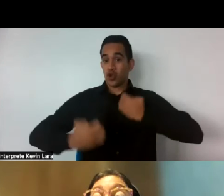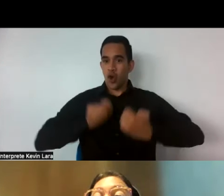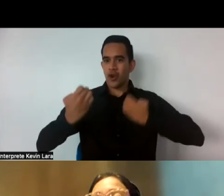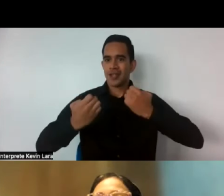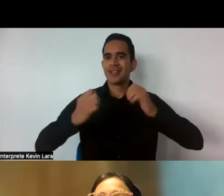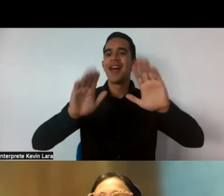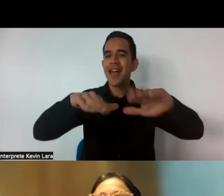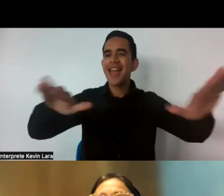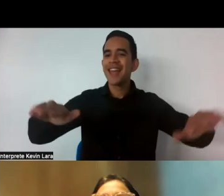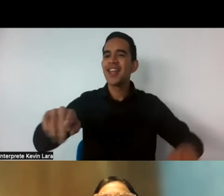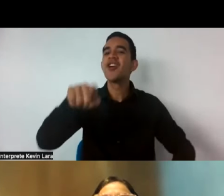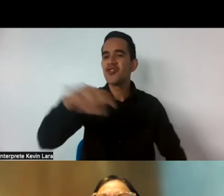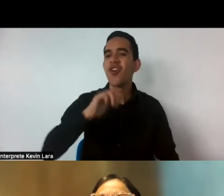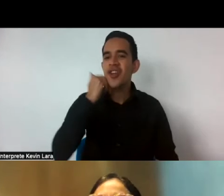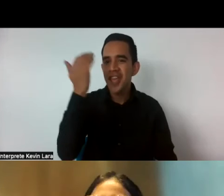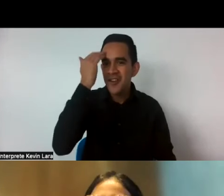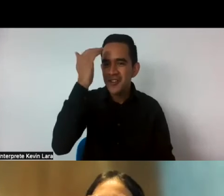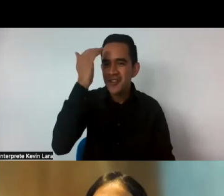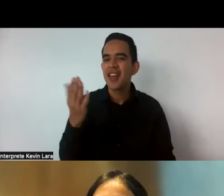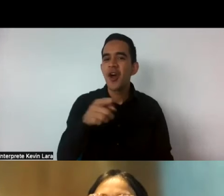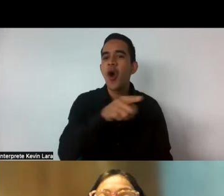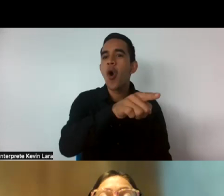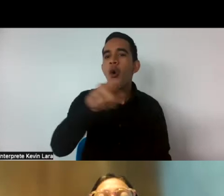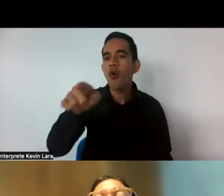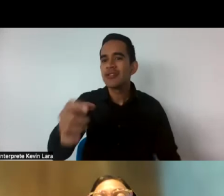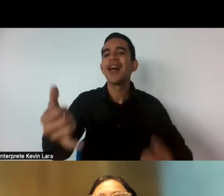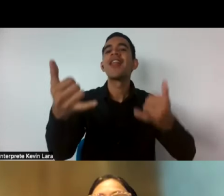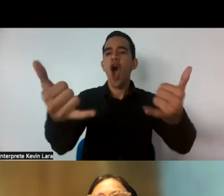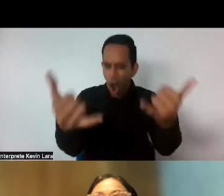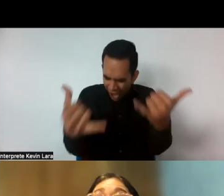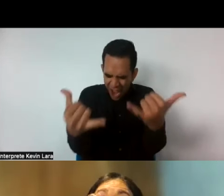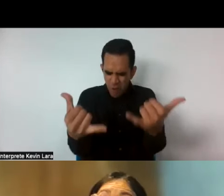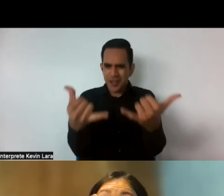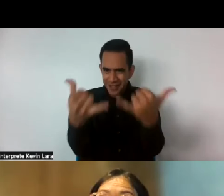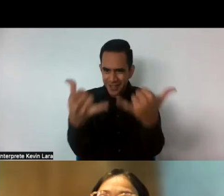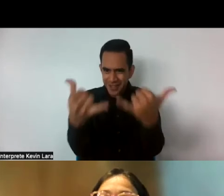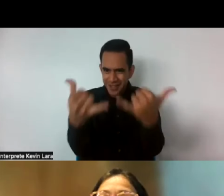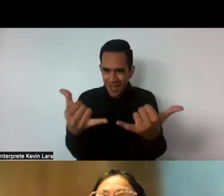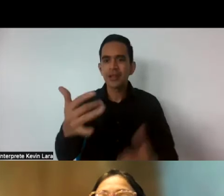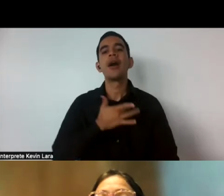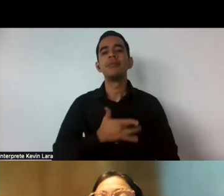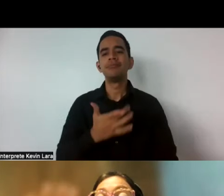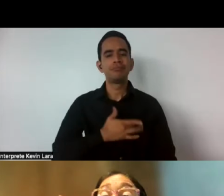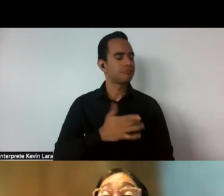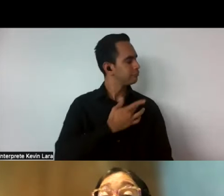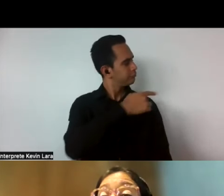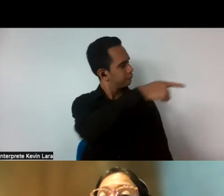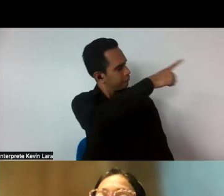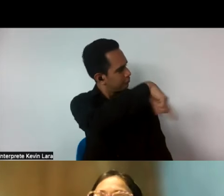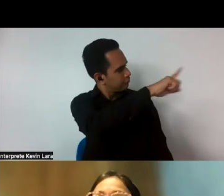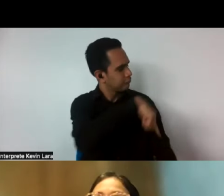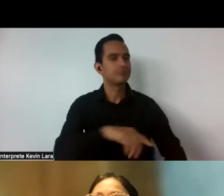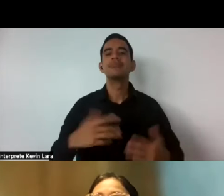saber cuál es la emoción que ustedes tienen en este momento. En la pantalla van a observar